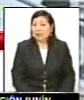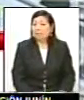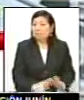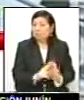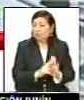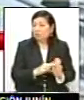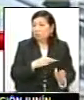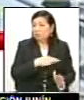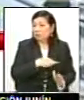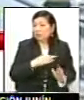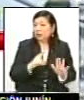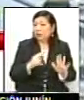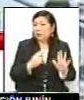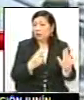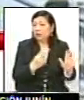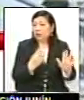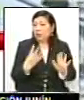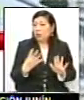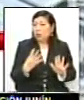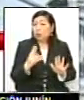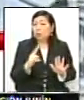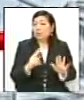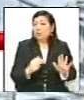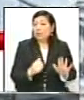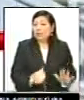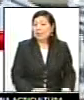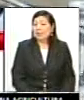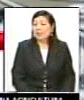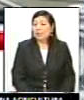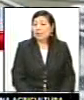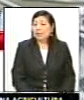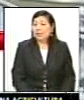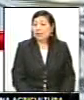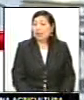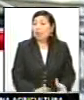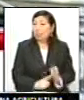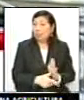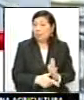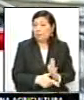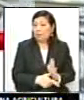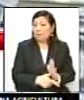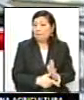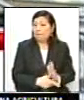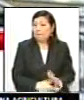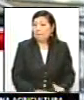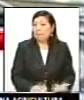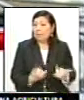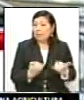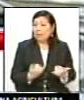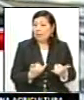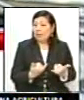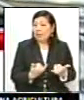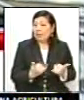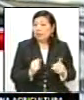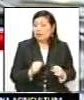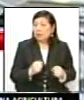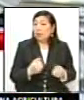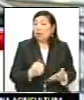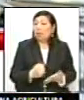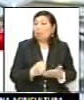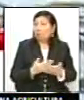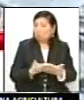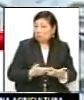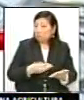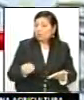resolución ministerial número 1779-2016, es decir, días después. Por lo tanto, este caso en realidad sí fue atendido